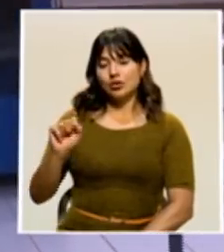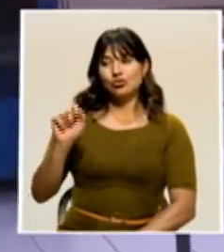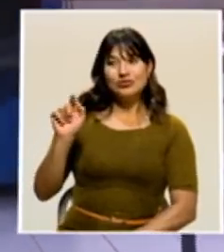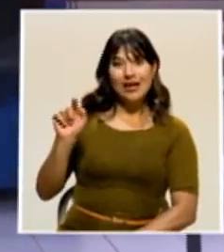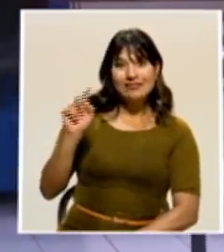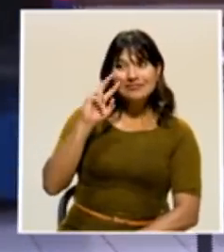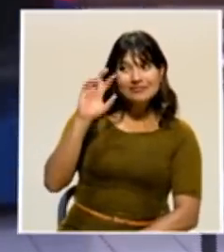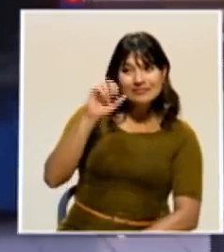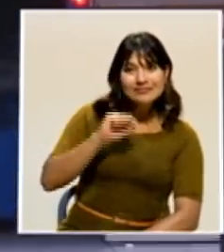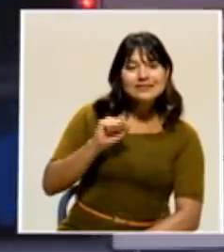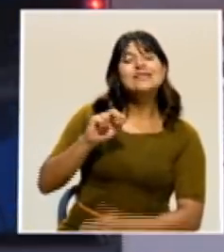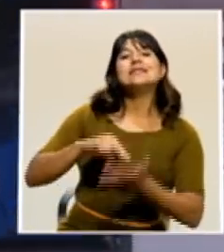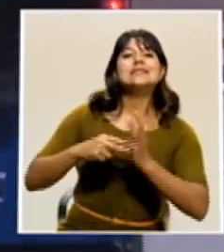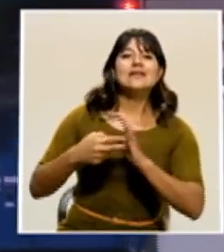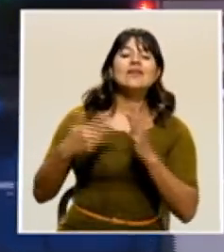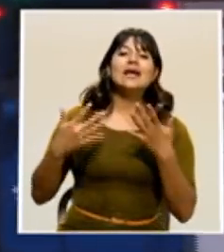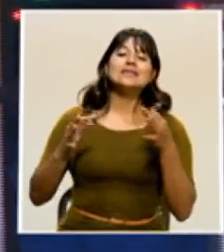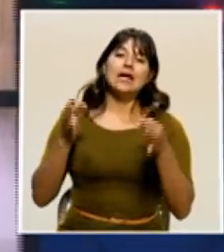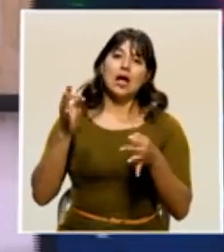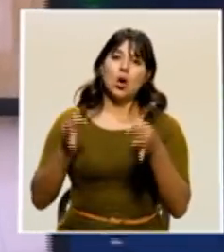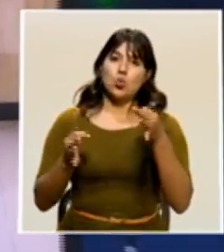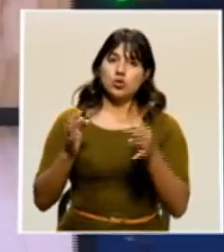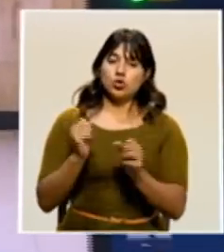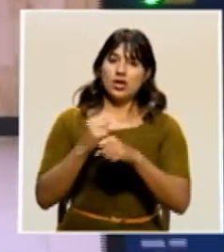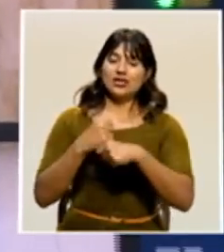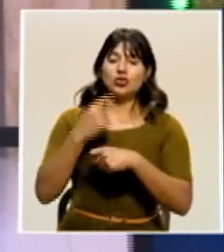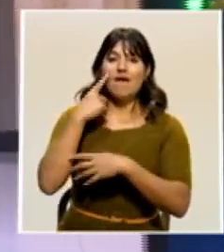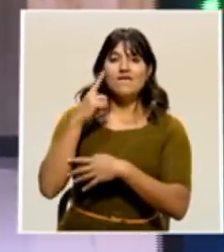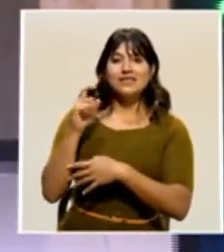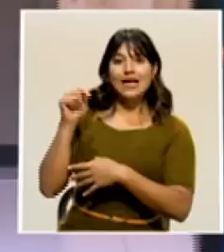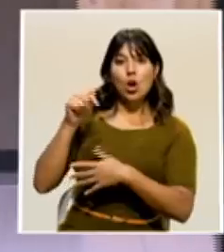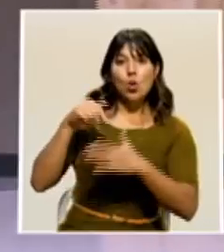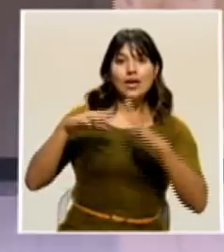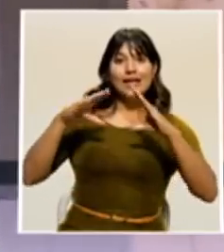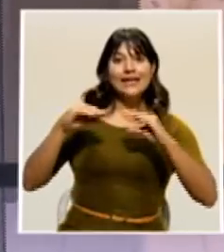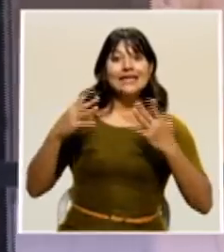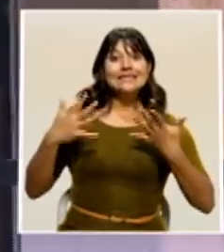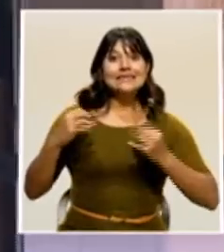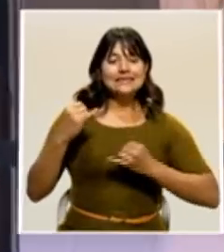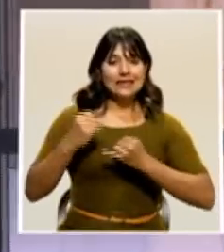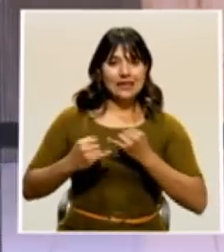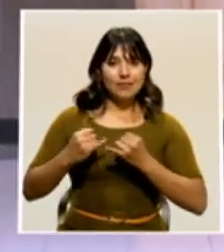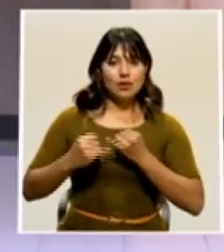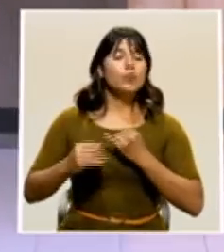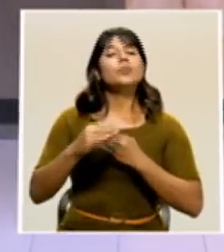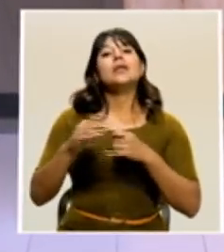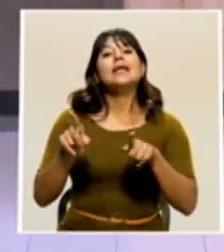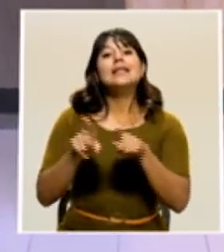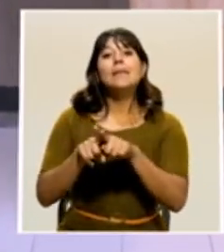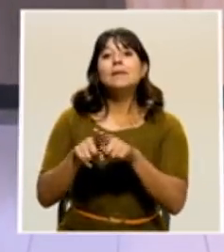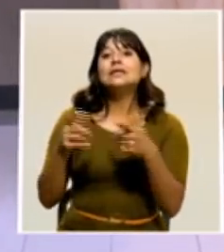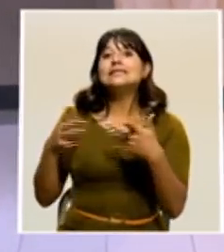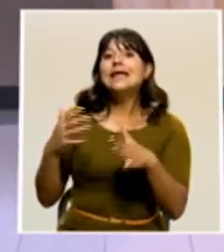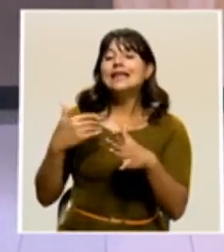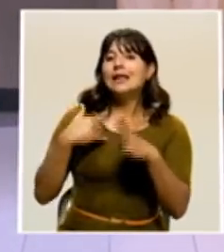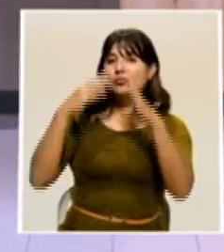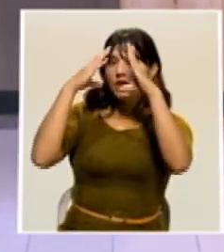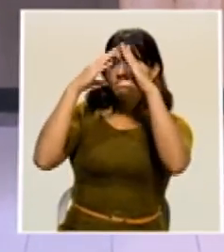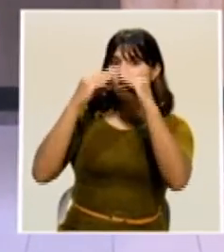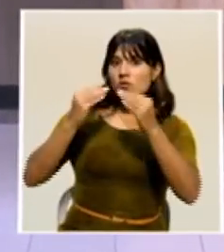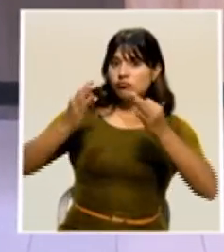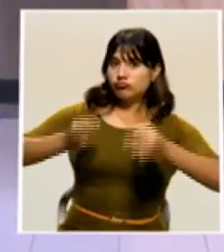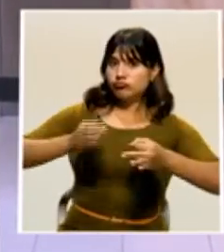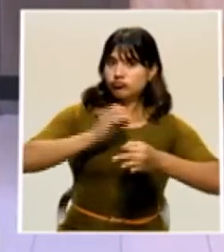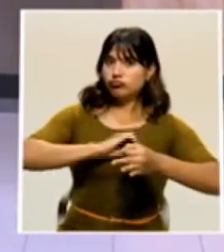de solicitud de medidas cautelares que realizaba la Fiscalía esta tarde ha finalizado, y también tenemos ya información confirmada por